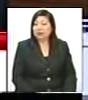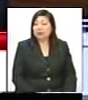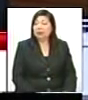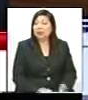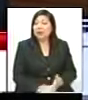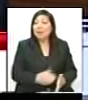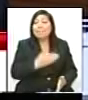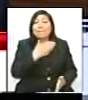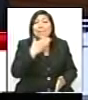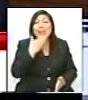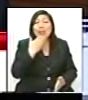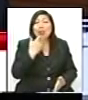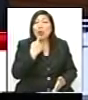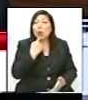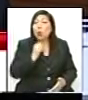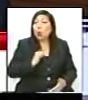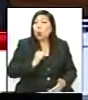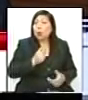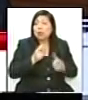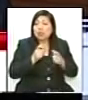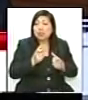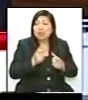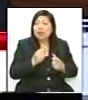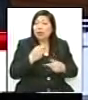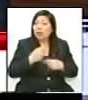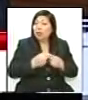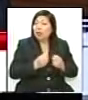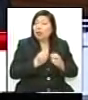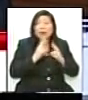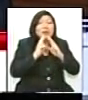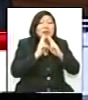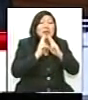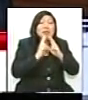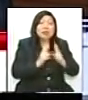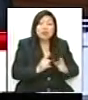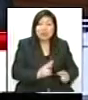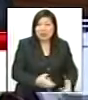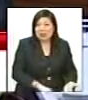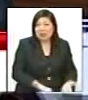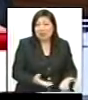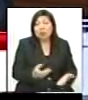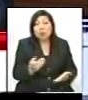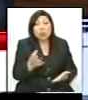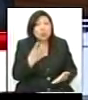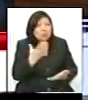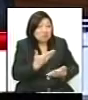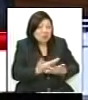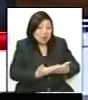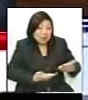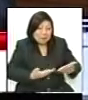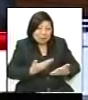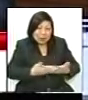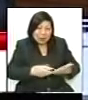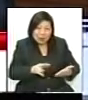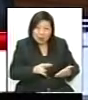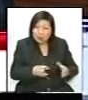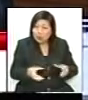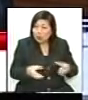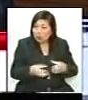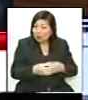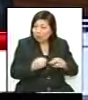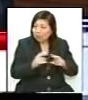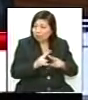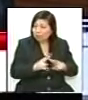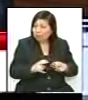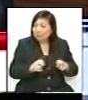mejor? Nosotros dijimos, al juez se le controla diariamente en lo que resuelve, con sus expedientes. Formemos una comisión que